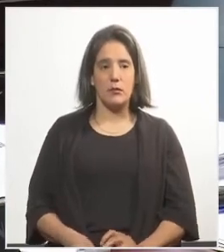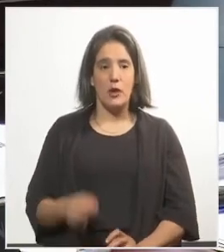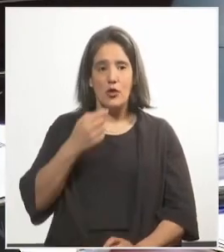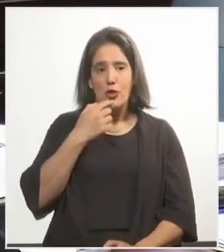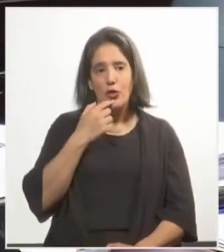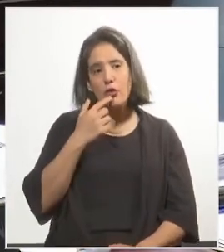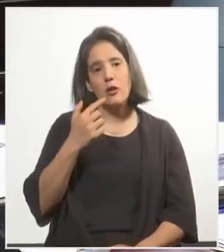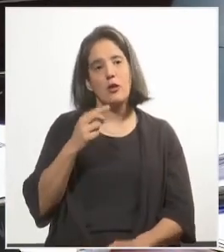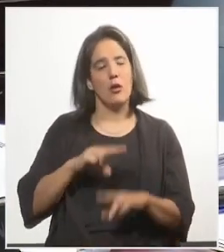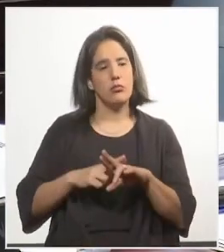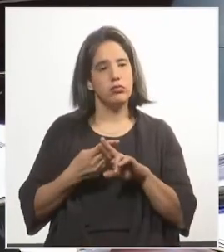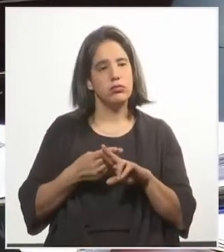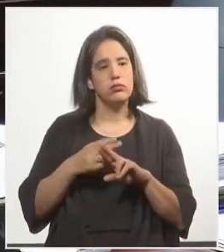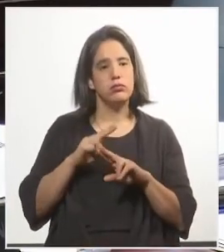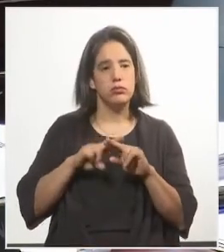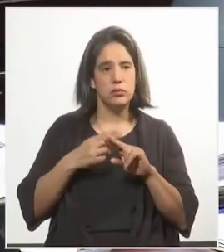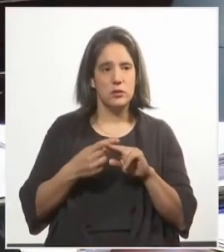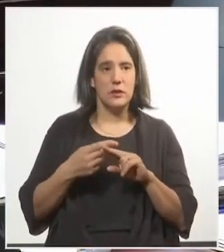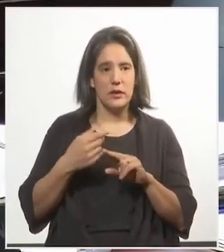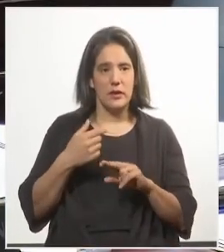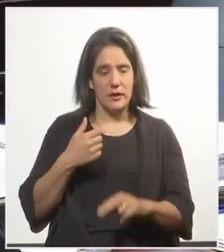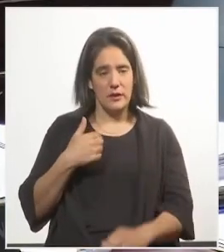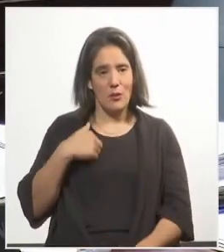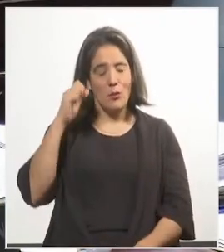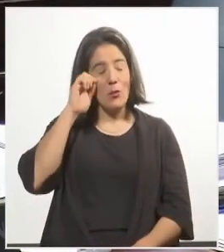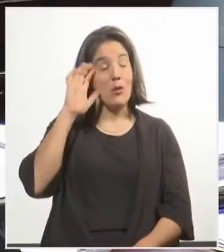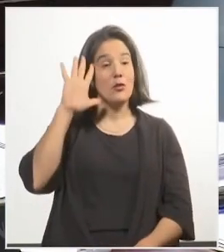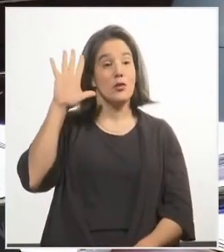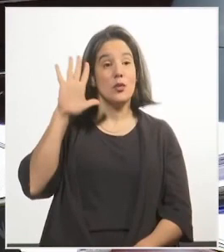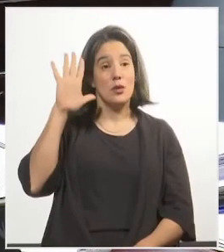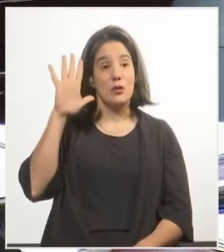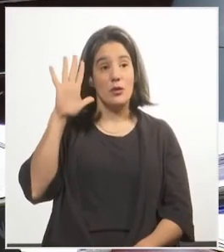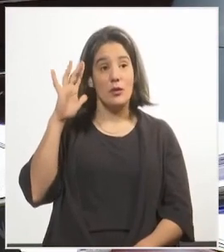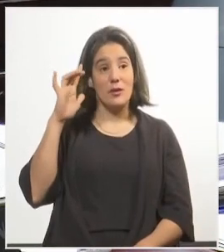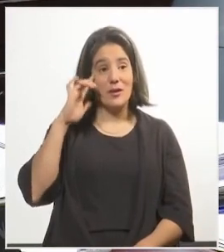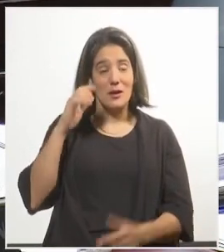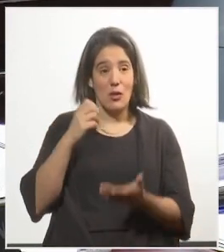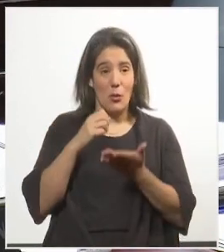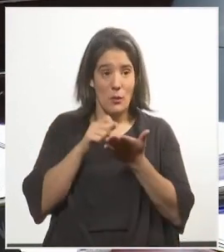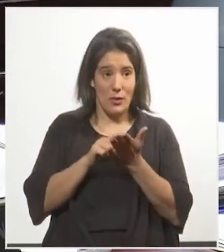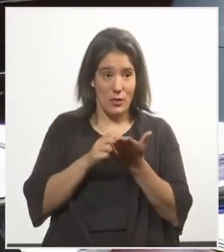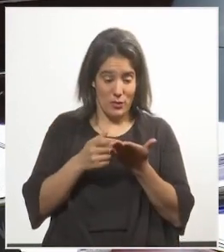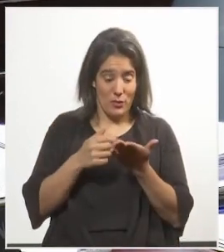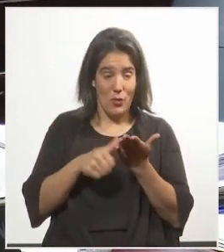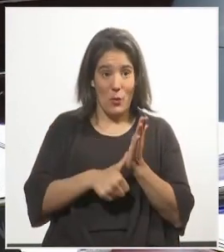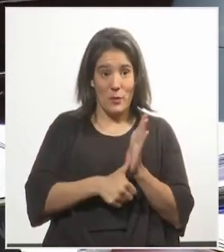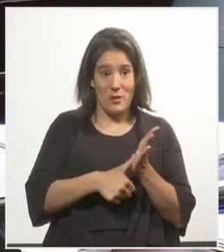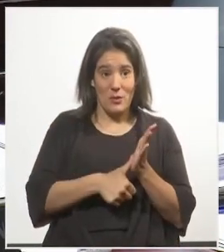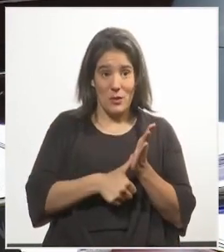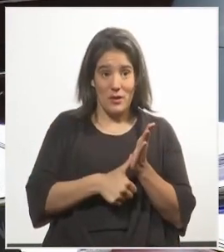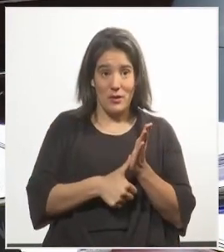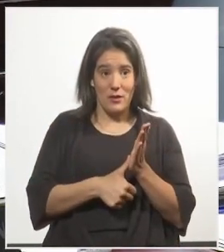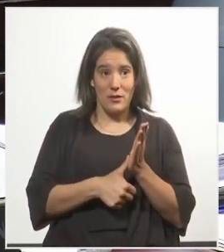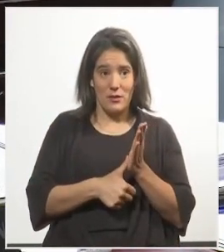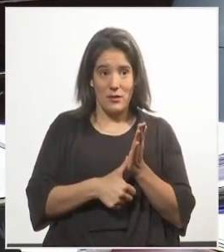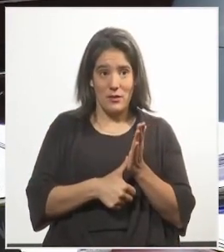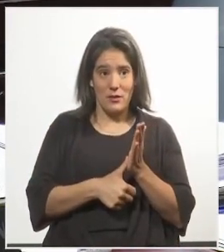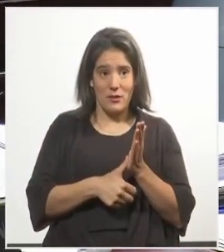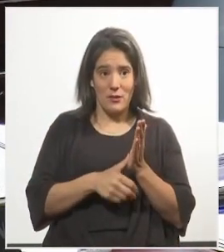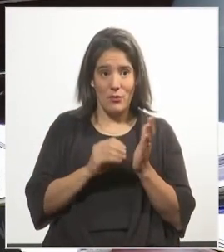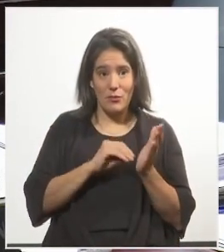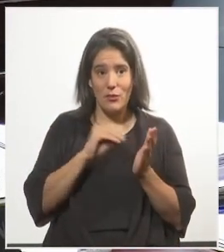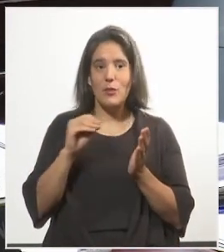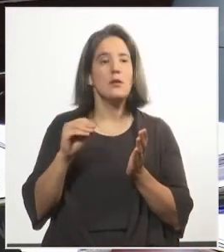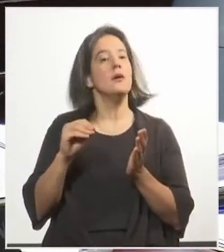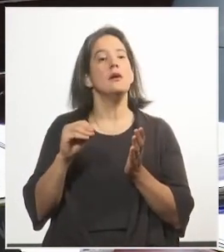Yo he dicho muchas veces que mi mayor sueño es, con mi documento uruguayo, ser